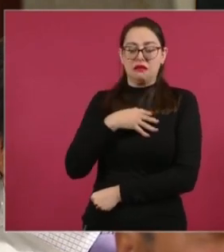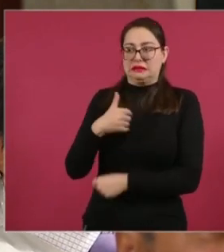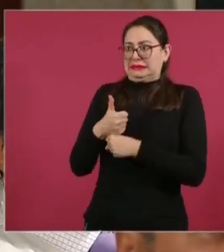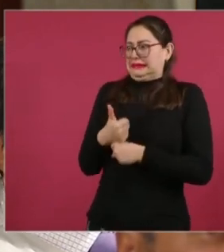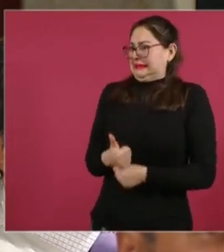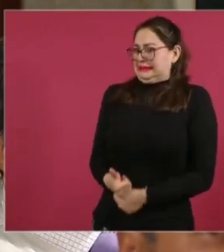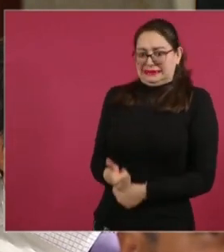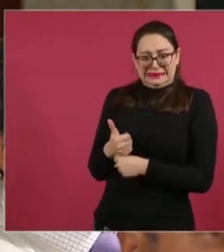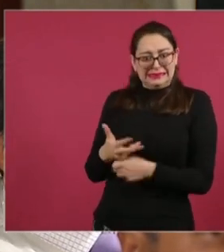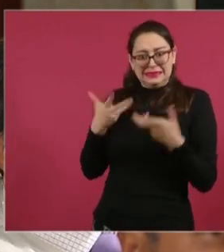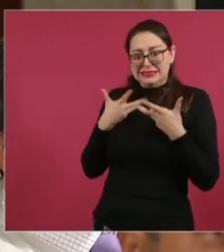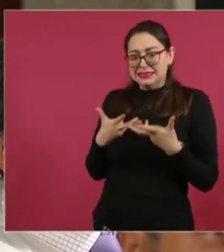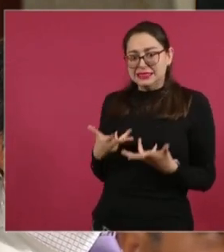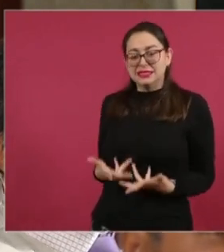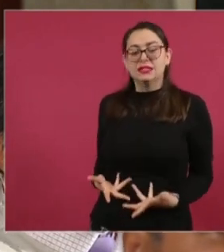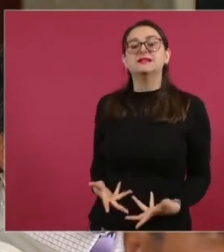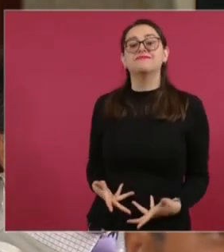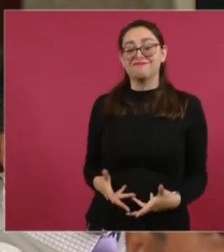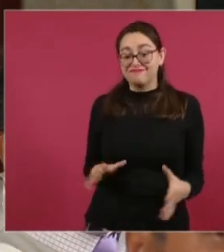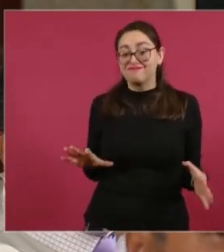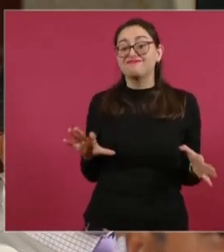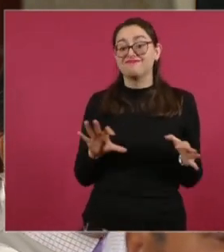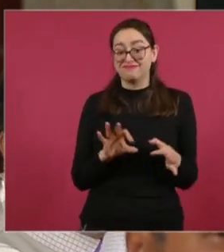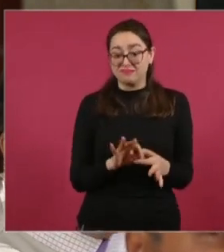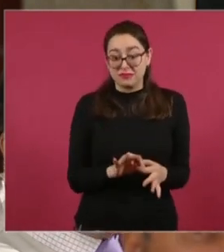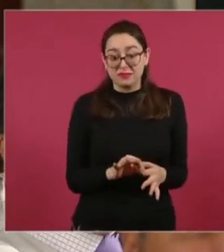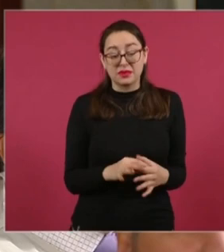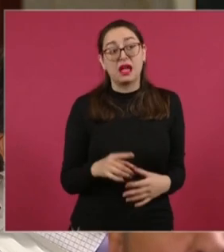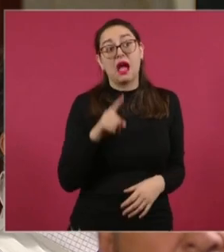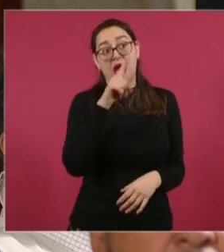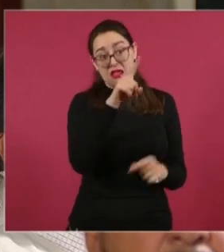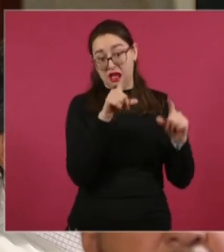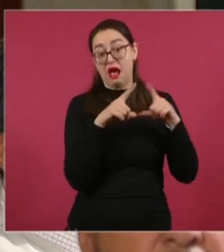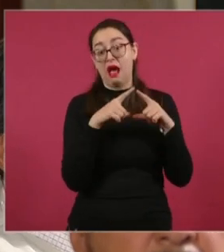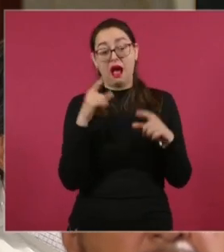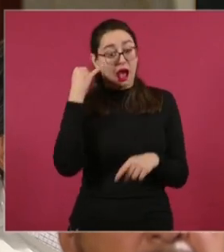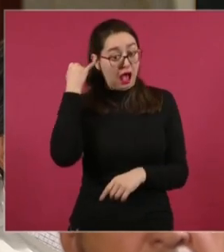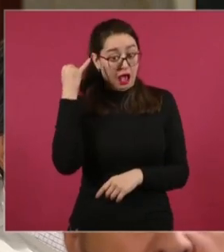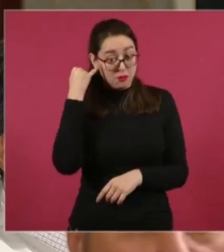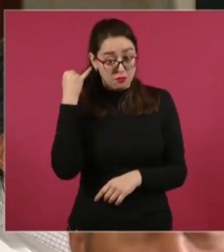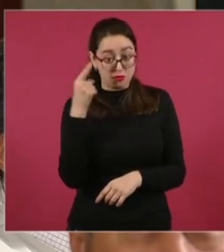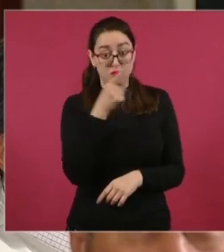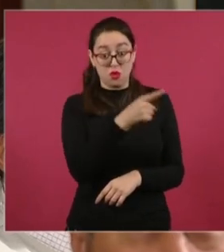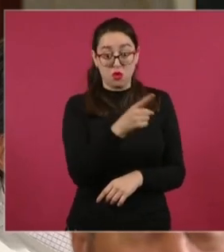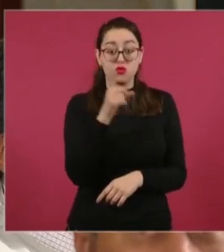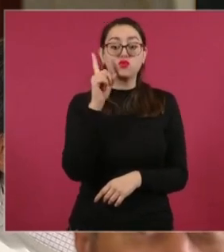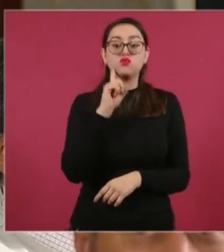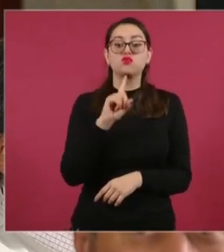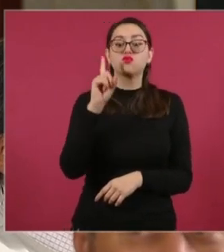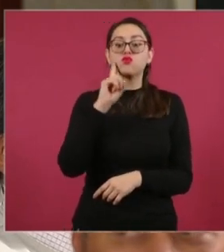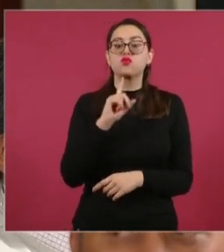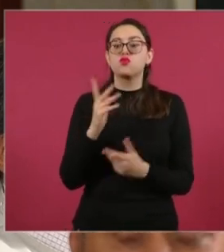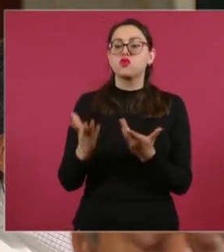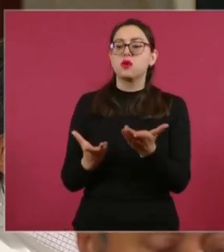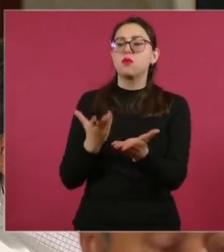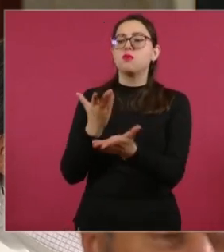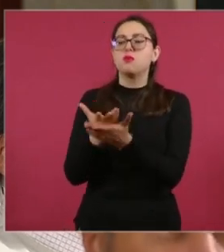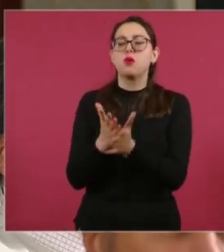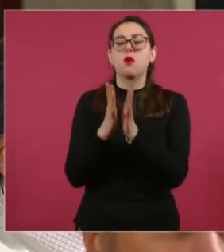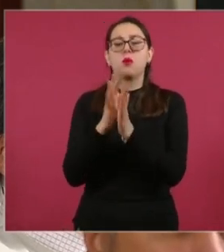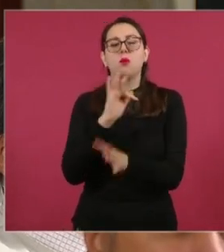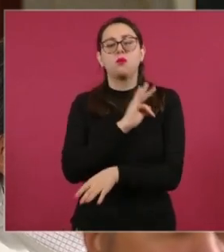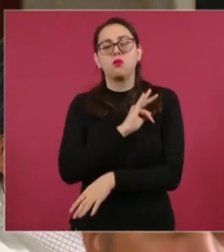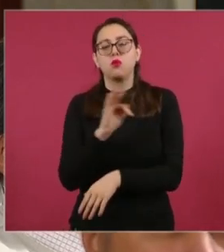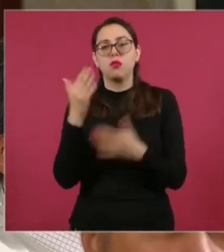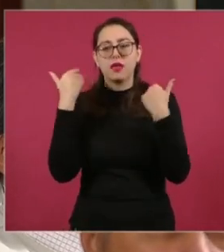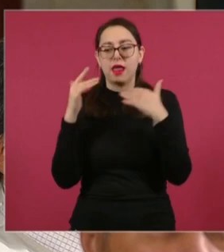agradecen su compromiso de incluir en su paquete de reformas constitucionales la del bienestar de los animales silvestres y